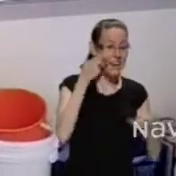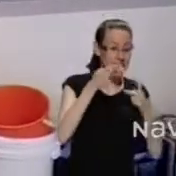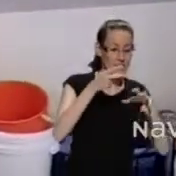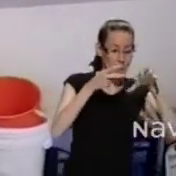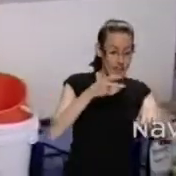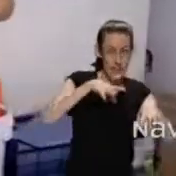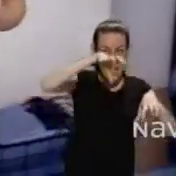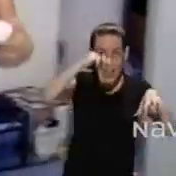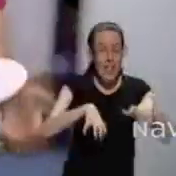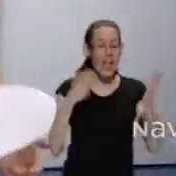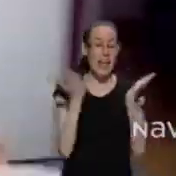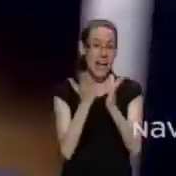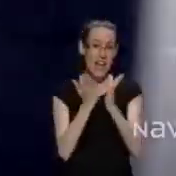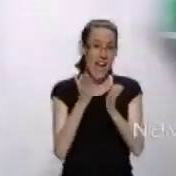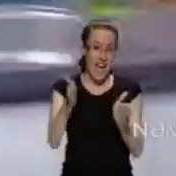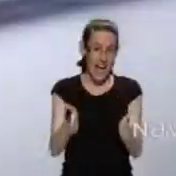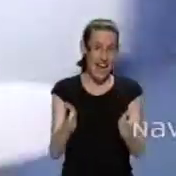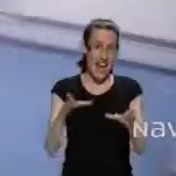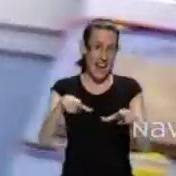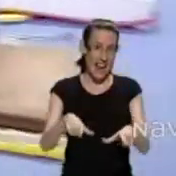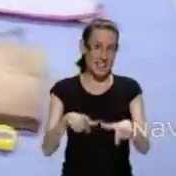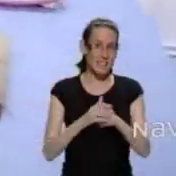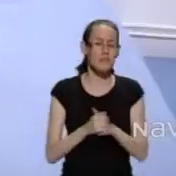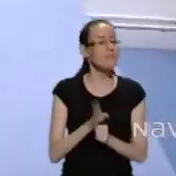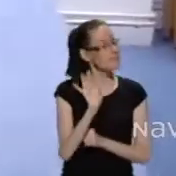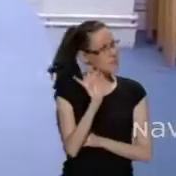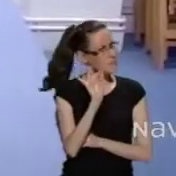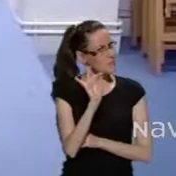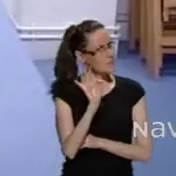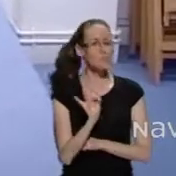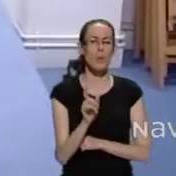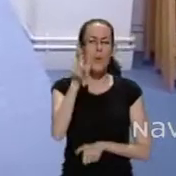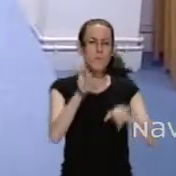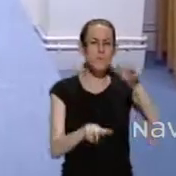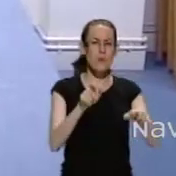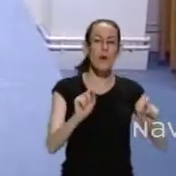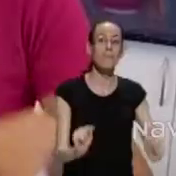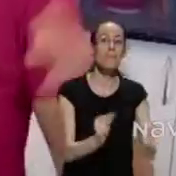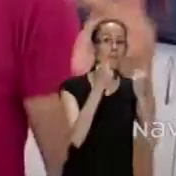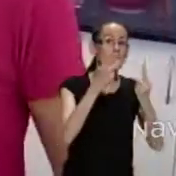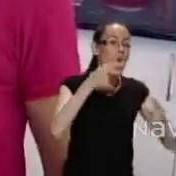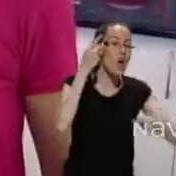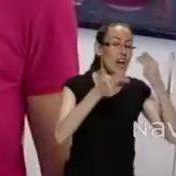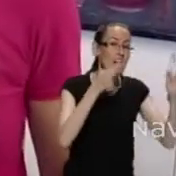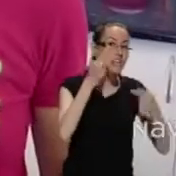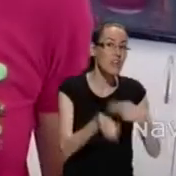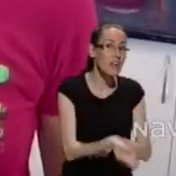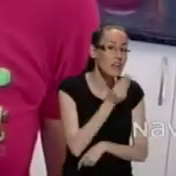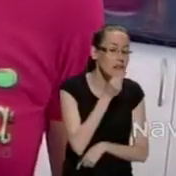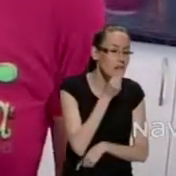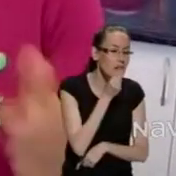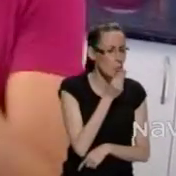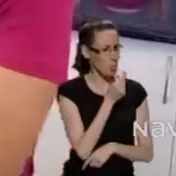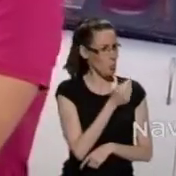Exactamente. Lo cual quiere decir que, bueno, muchas personas que vienen aquí a comer luego se interesan por aprender. Y al revés, personas que vienen aquí a aprender